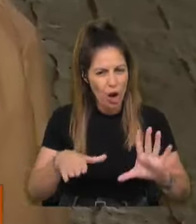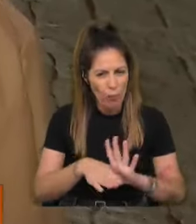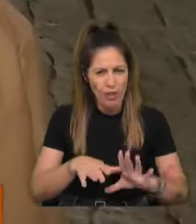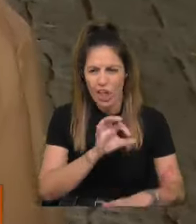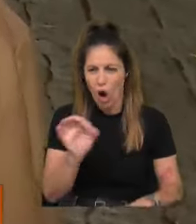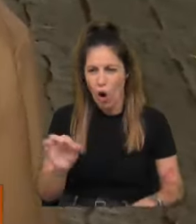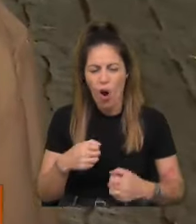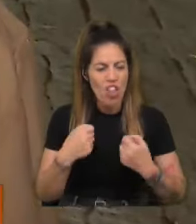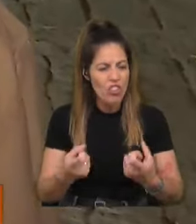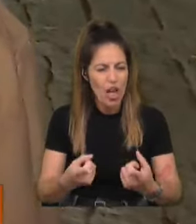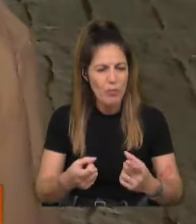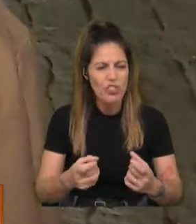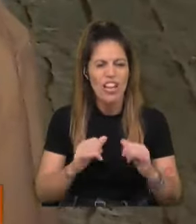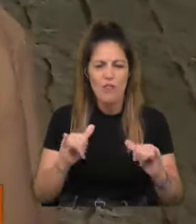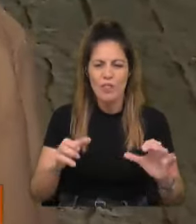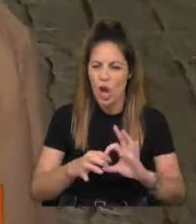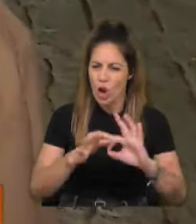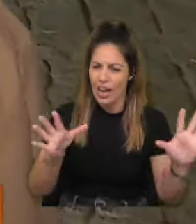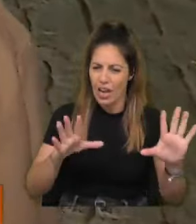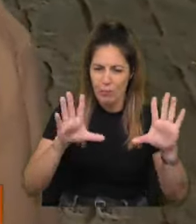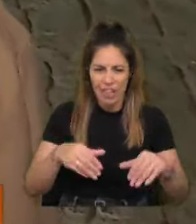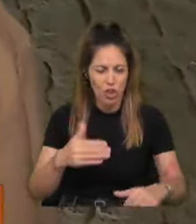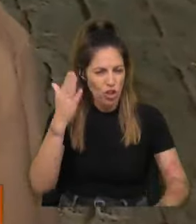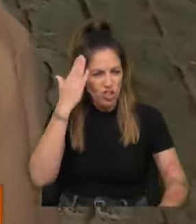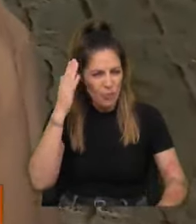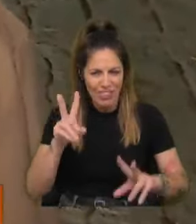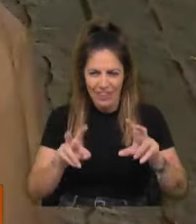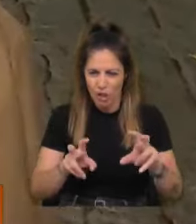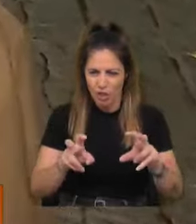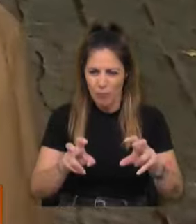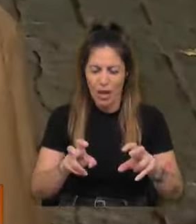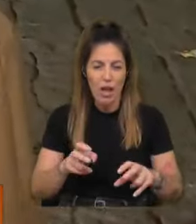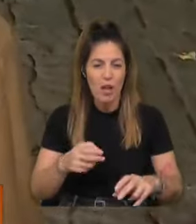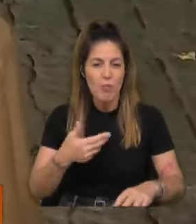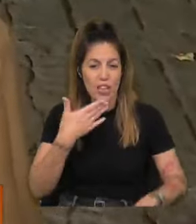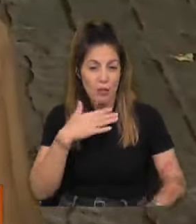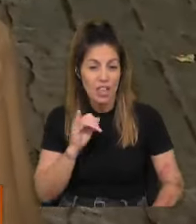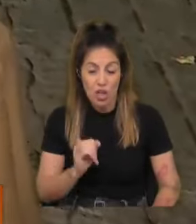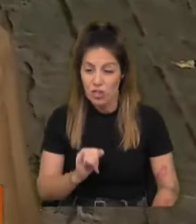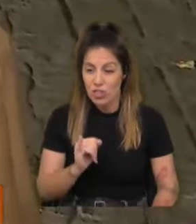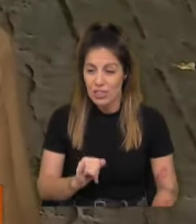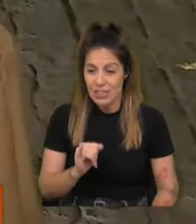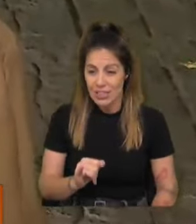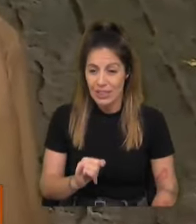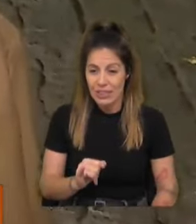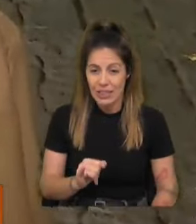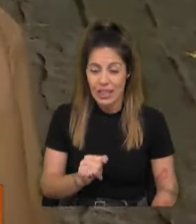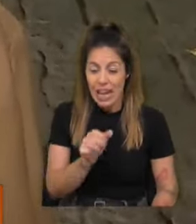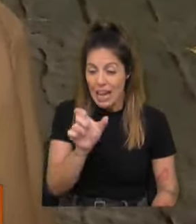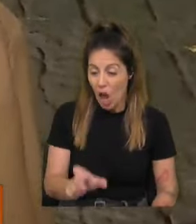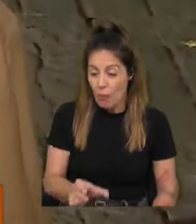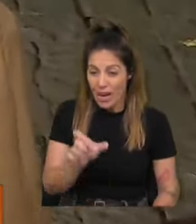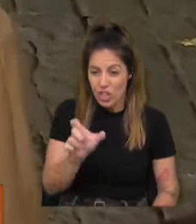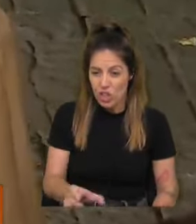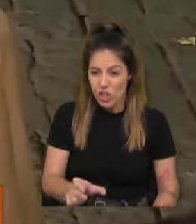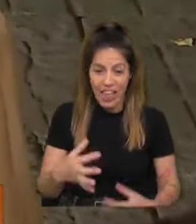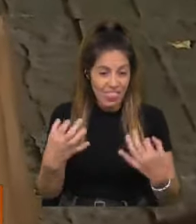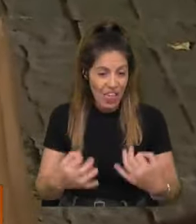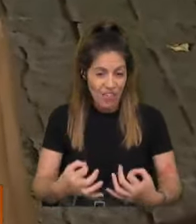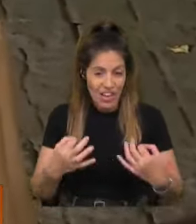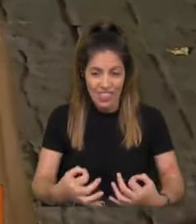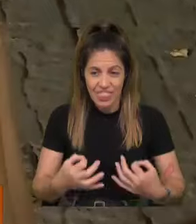la información Clara para que todo el mundo se informe acerca de estos temas y por lo que tengo entendido sí es decir las personas que que realmente